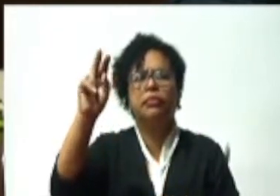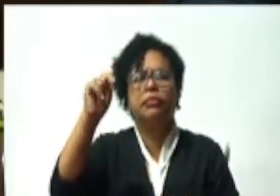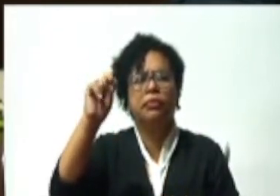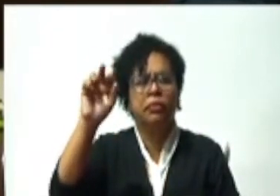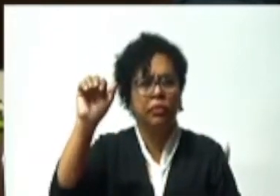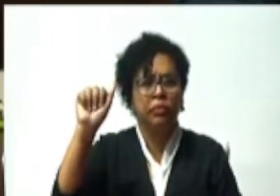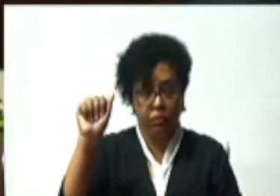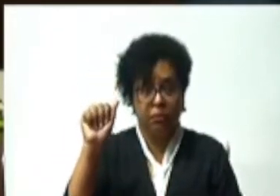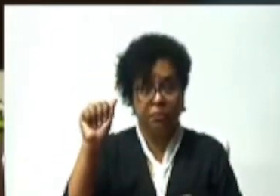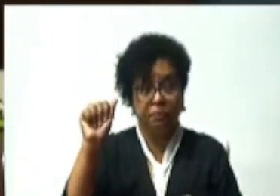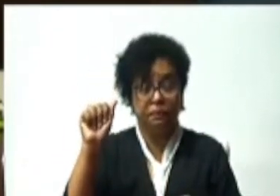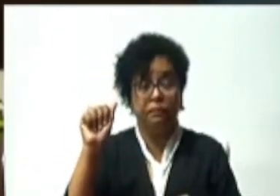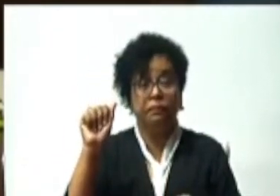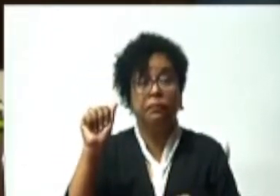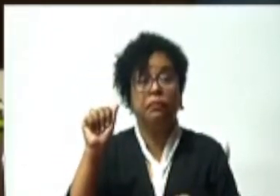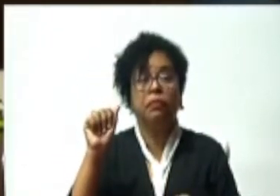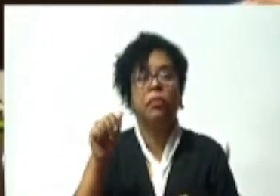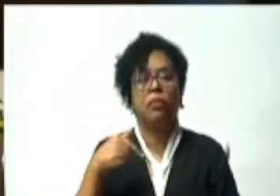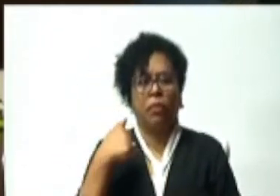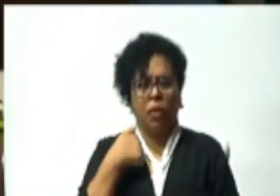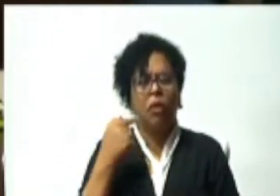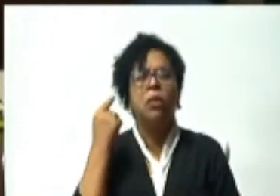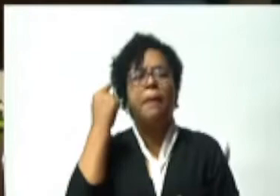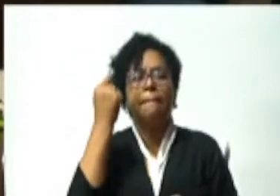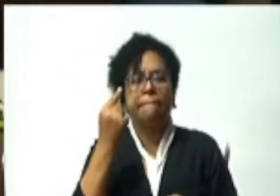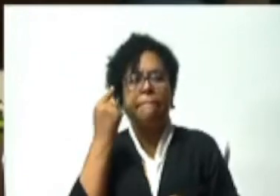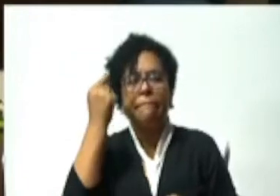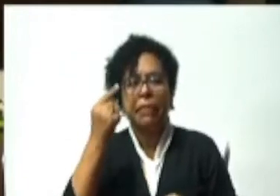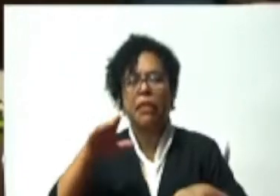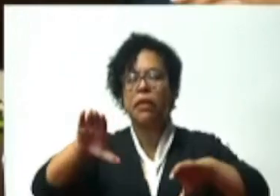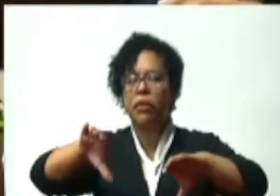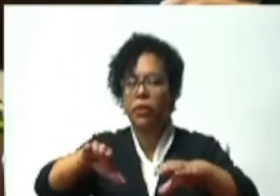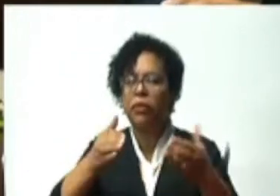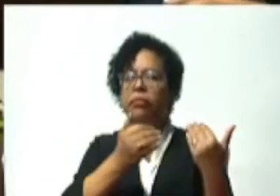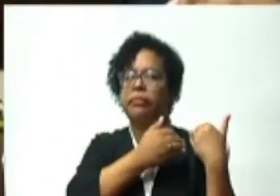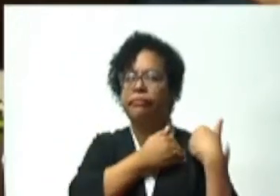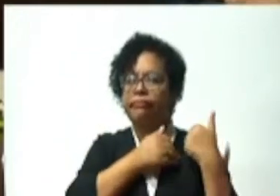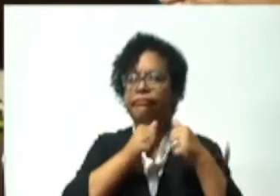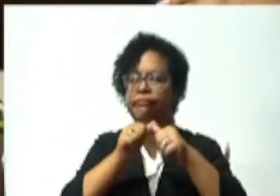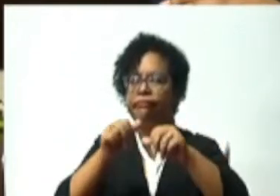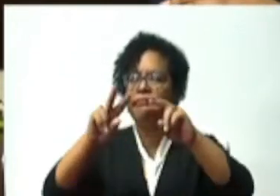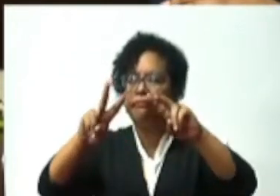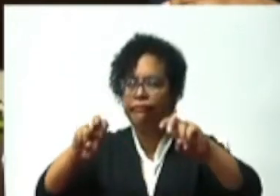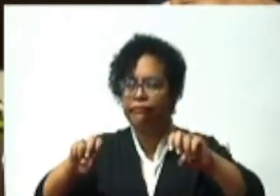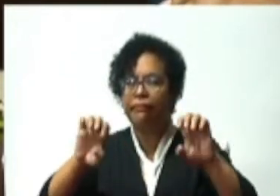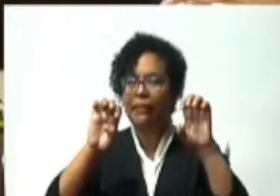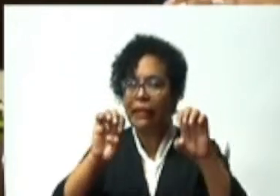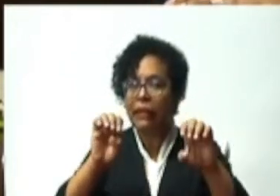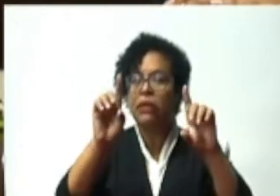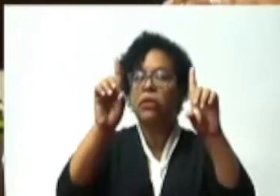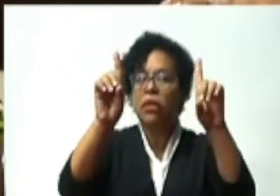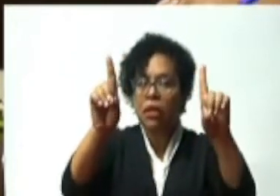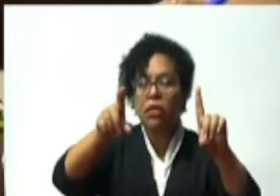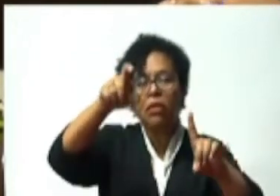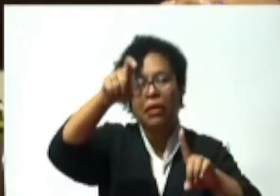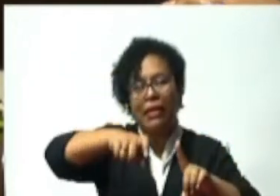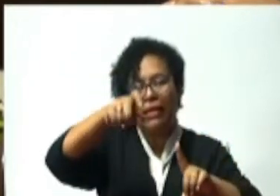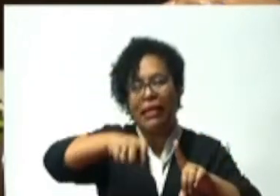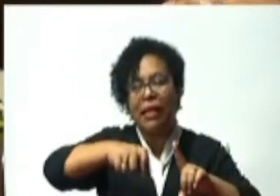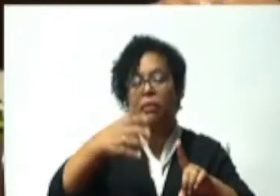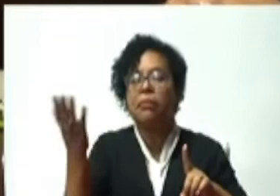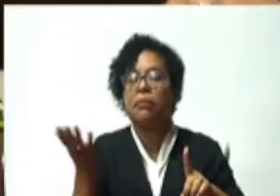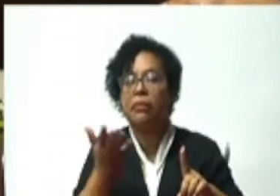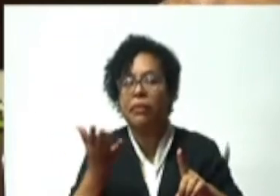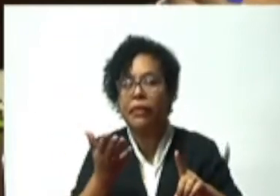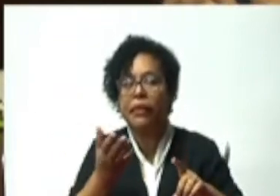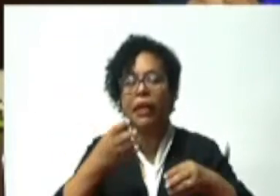Considero que la comisión debe preparar un informe para que se le explique al pleno qué fue lo que pasó, porque ese rum rum